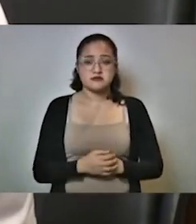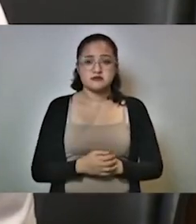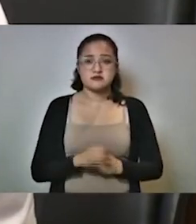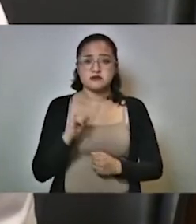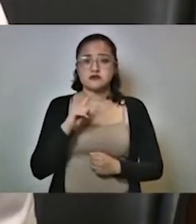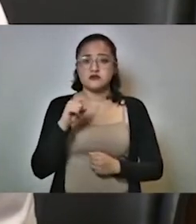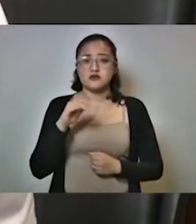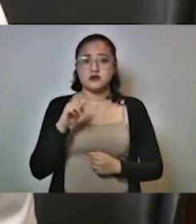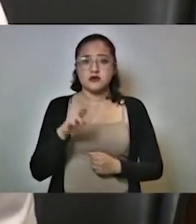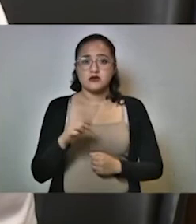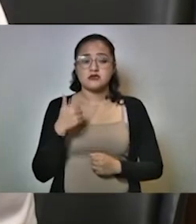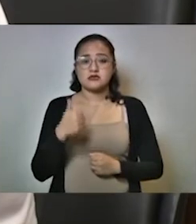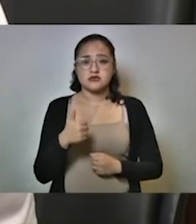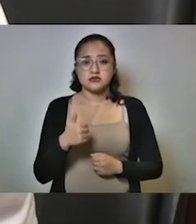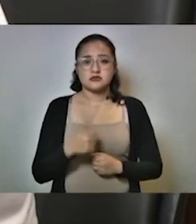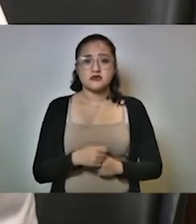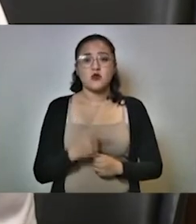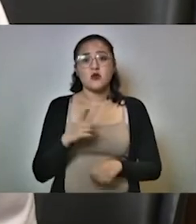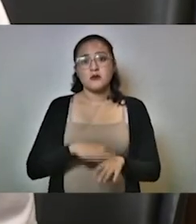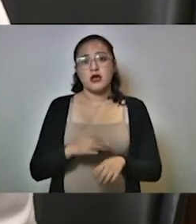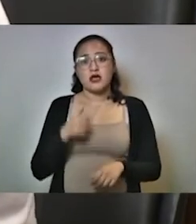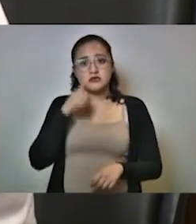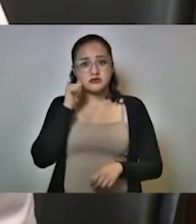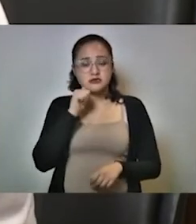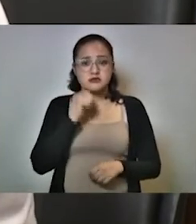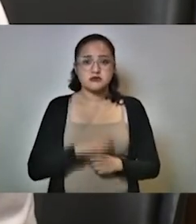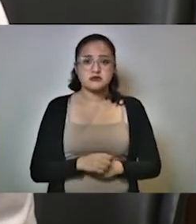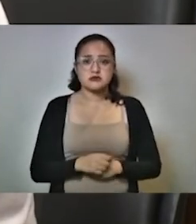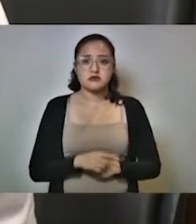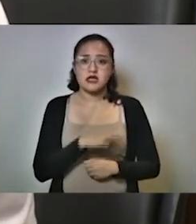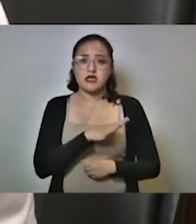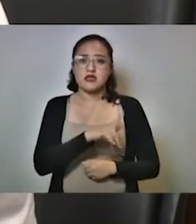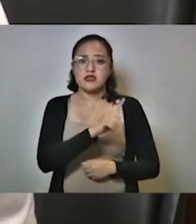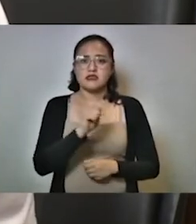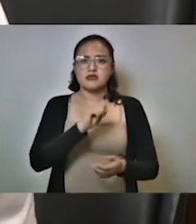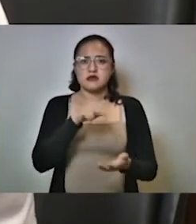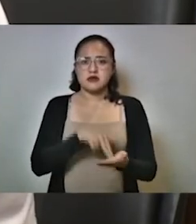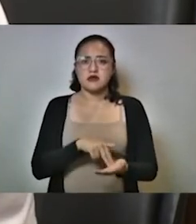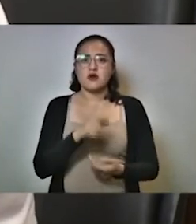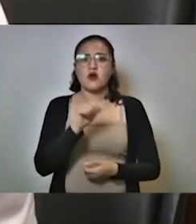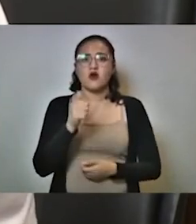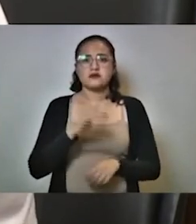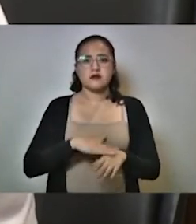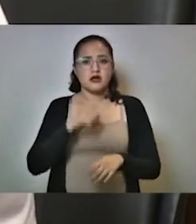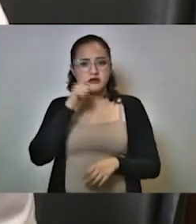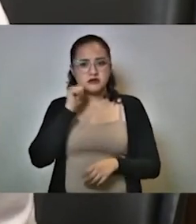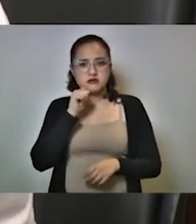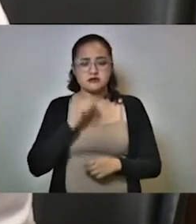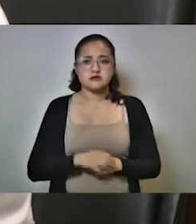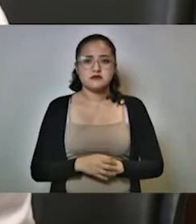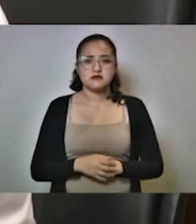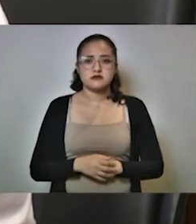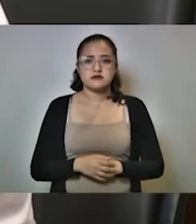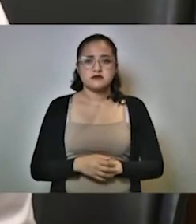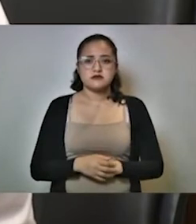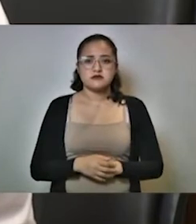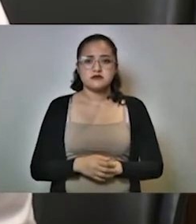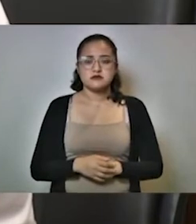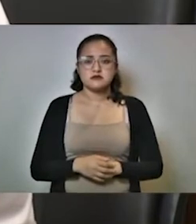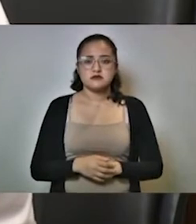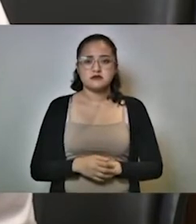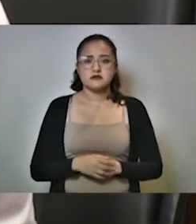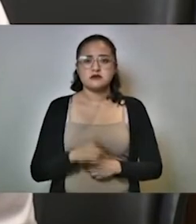de izúcar tiene 61 más que ayer el canal de teziutlán tiene 11 3 más que ayer tecamachalco